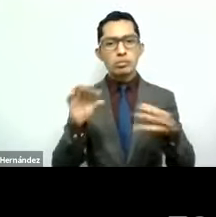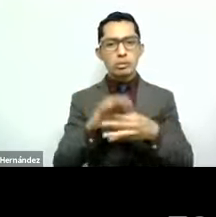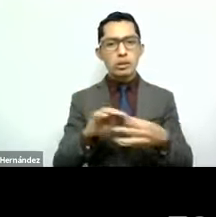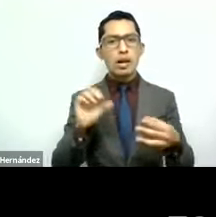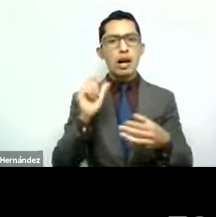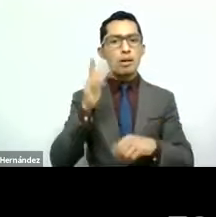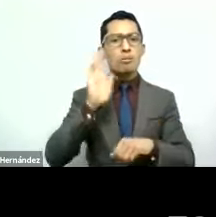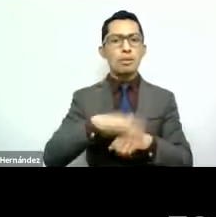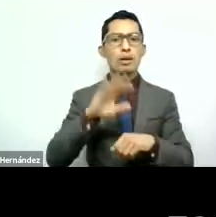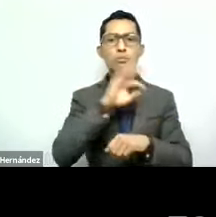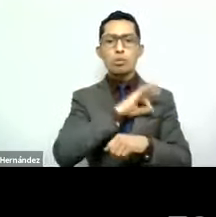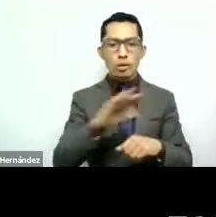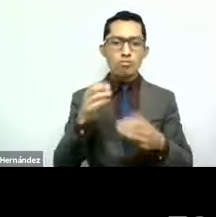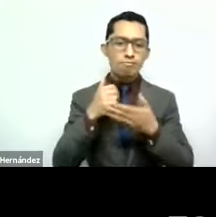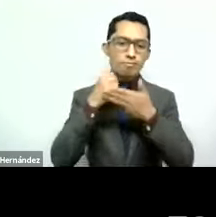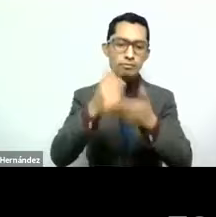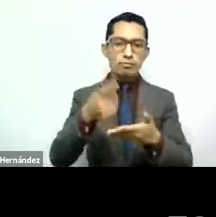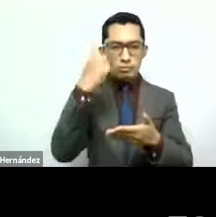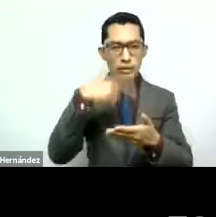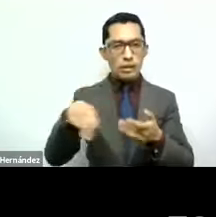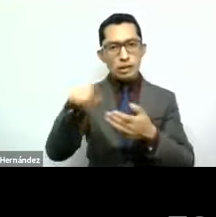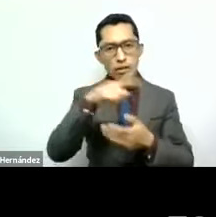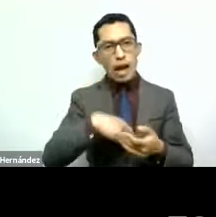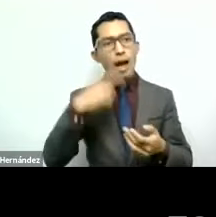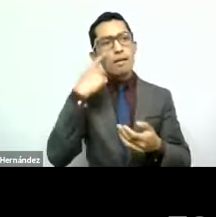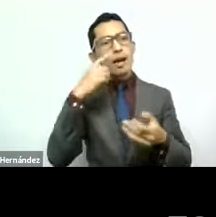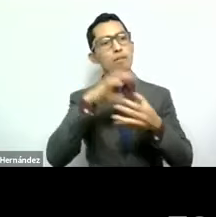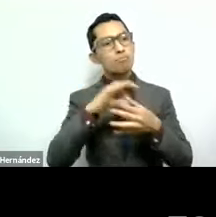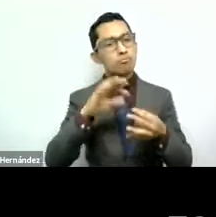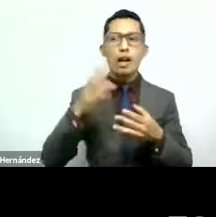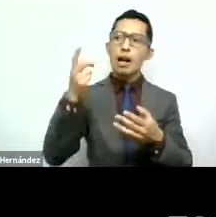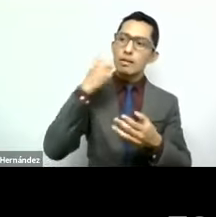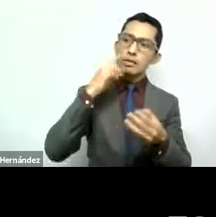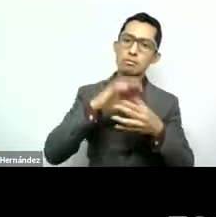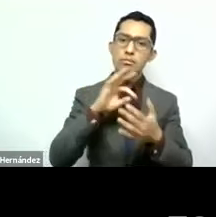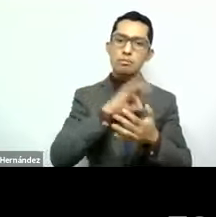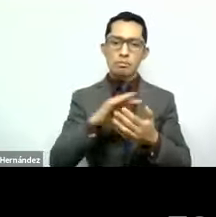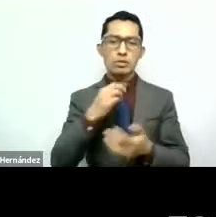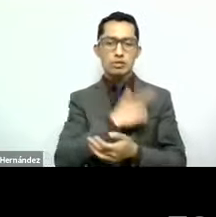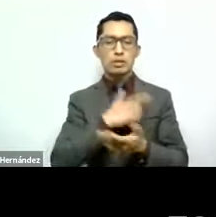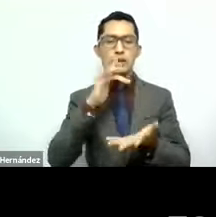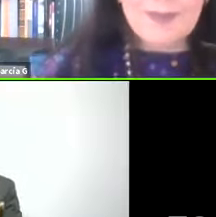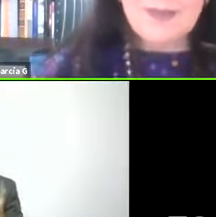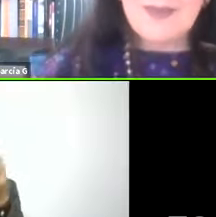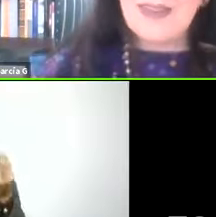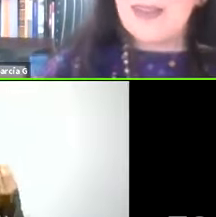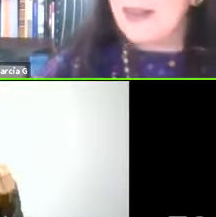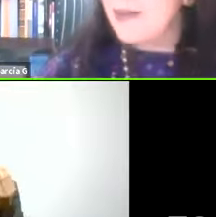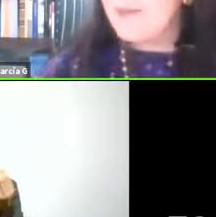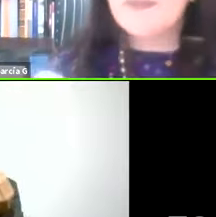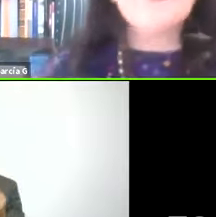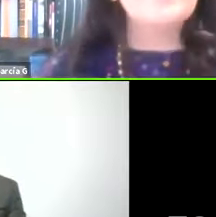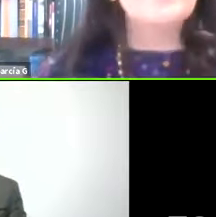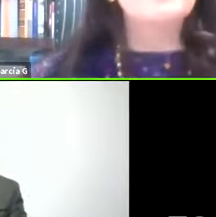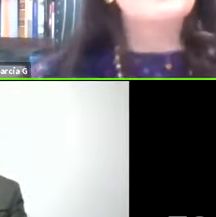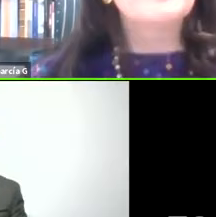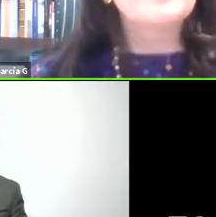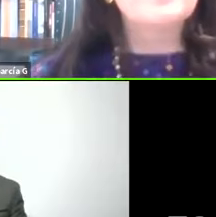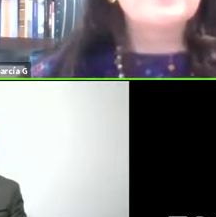podemos construir y retroalimentarnos en relación con estos temas. Les agradezco mucho.